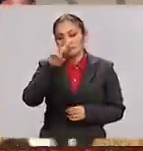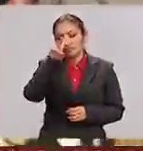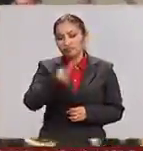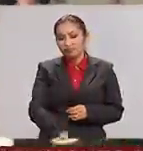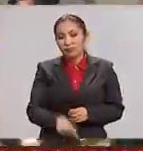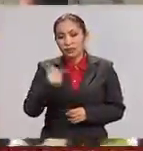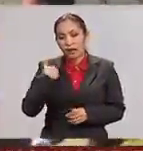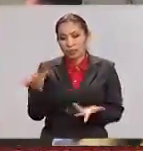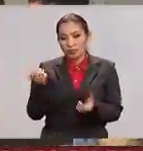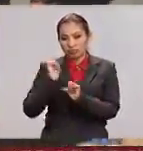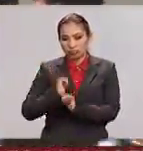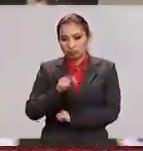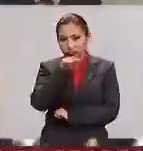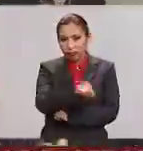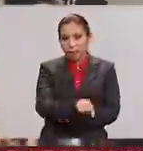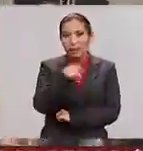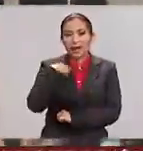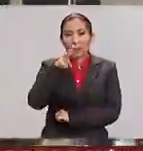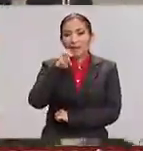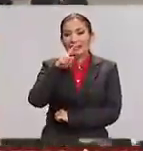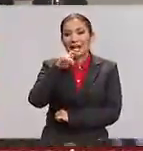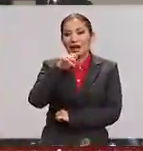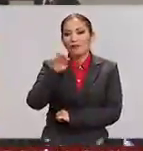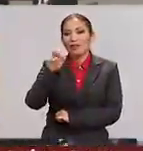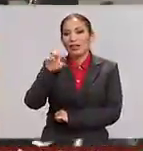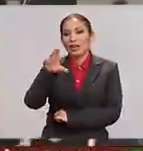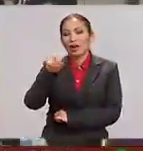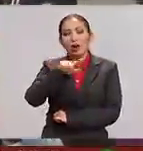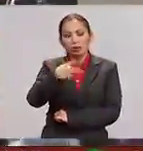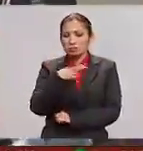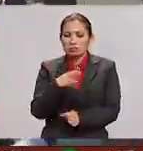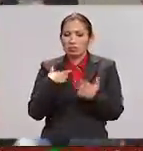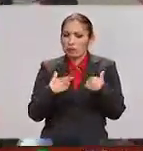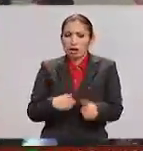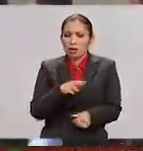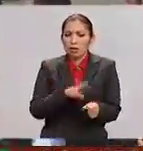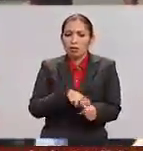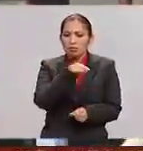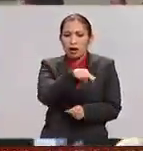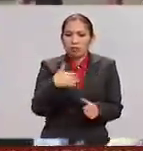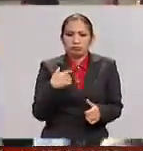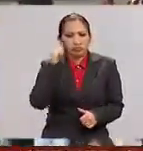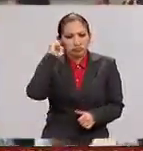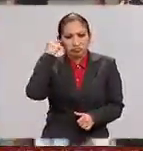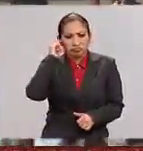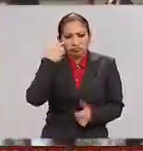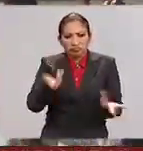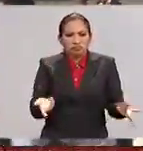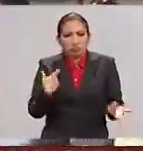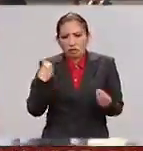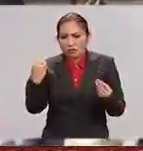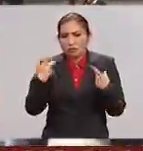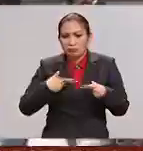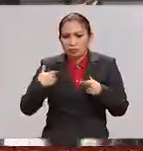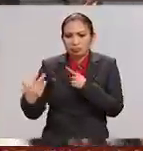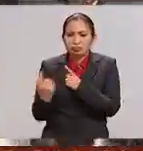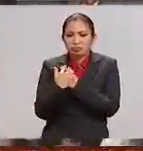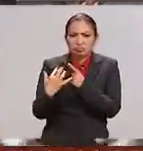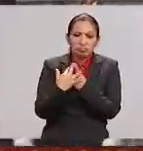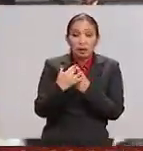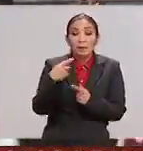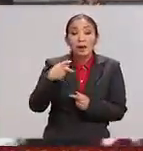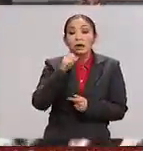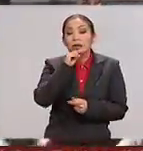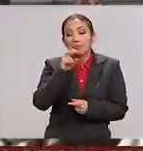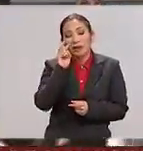El portavoz del Vaticano, Federico Lombardi, nos decía que es una reacción muy humana, muy natural. El Papa ha visto miles y miles de personas. Pero además, si